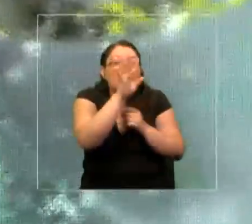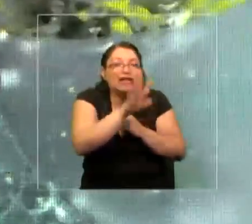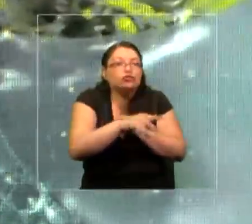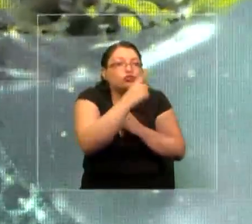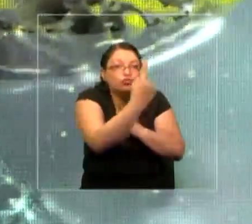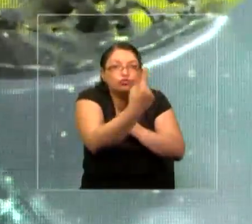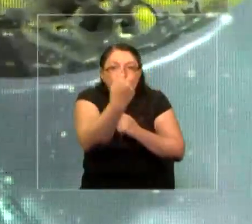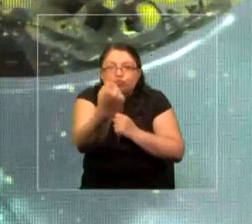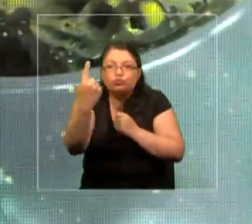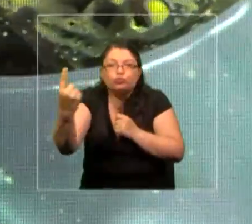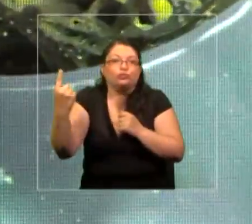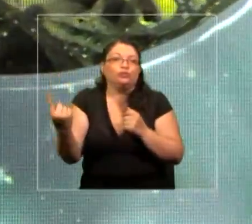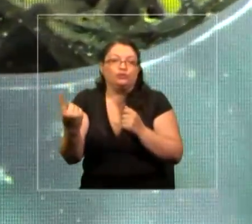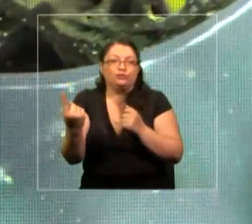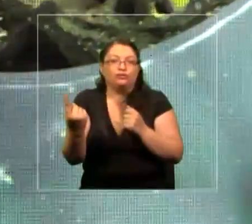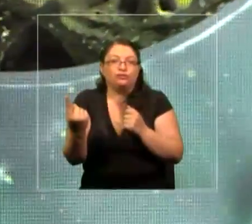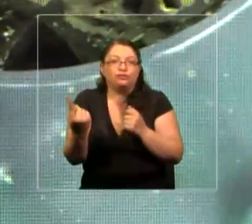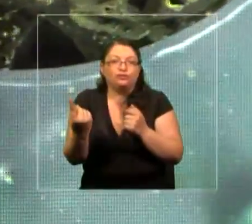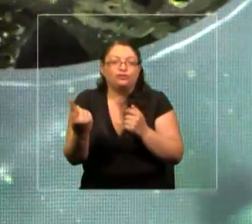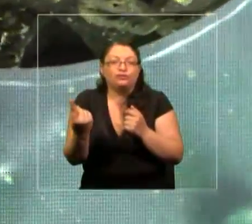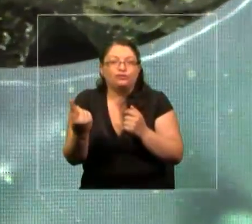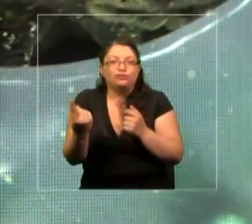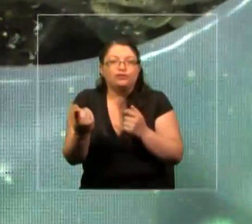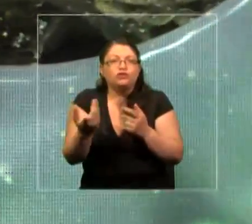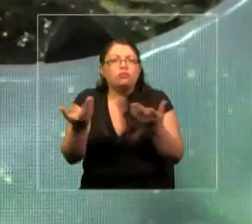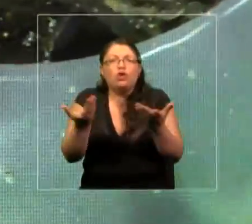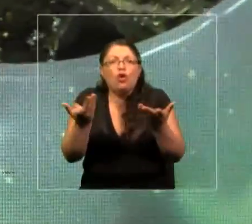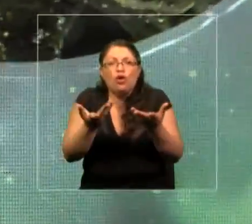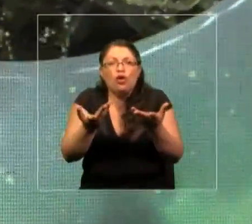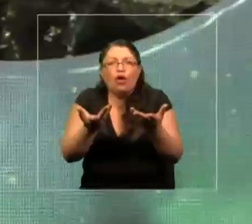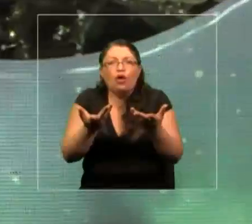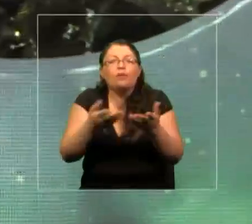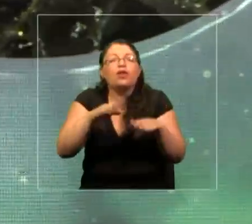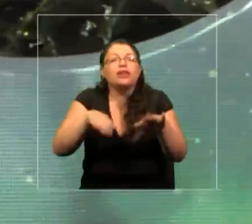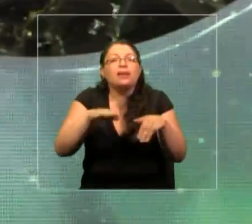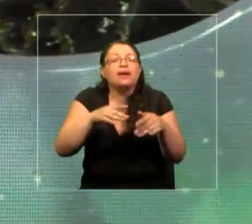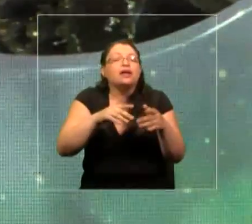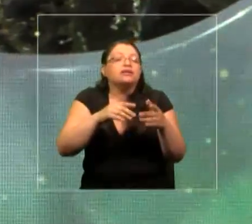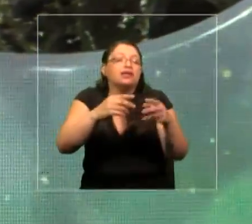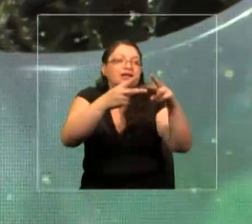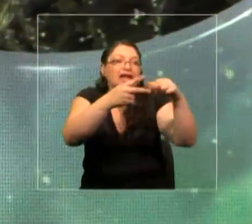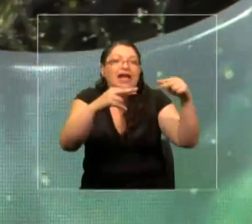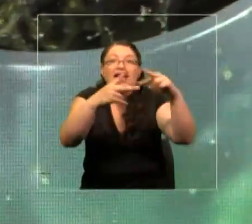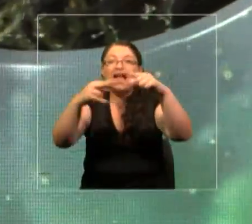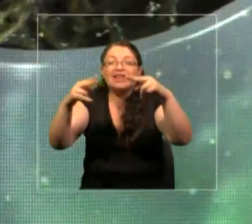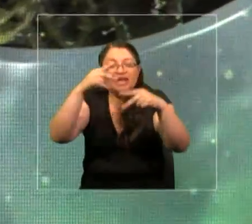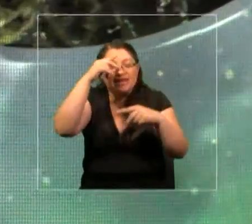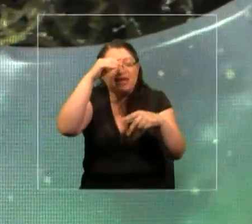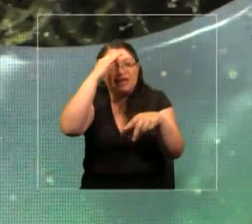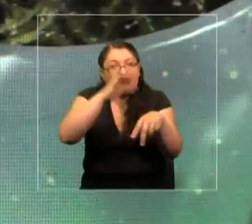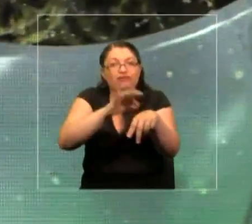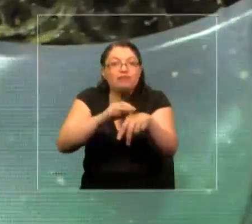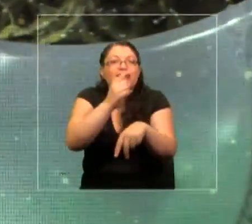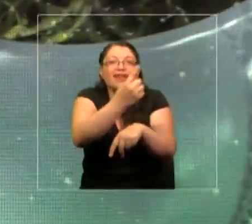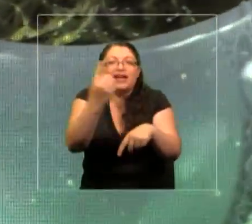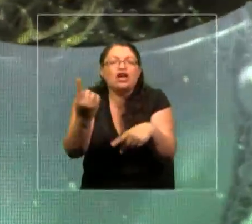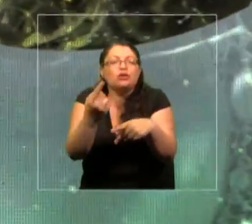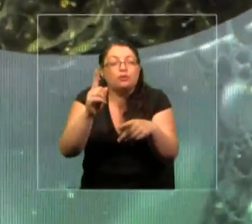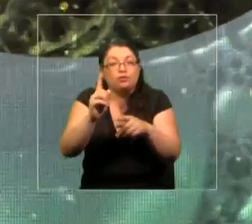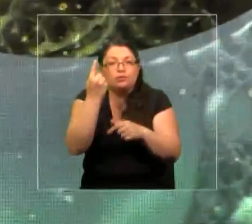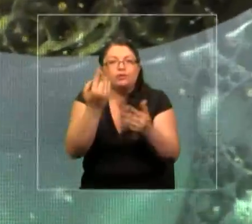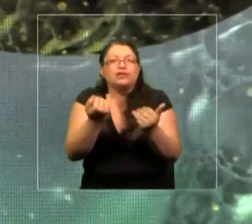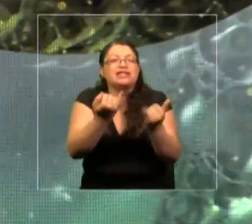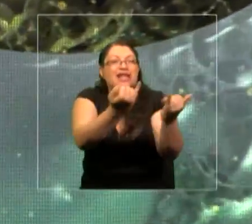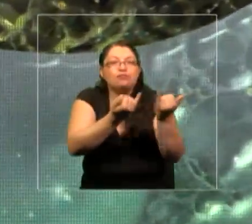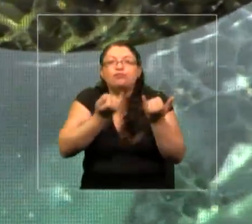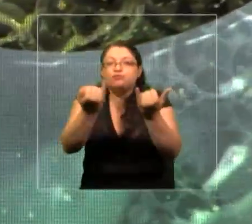cada paciente en base a la composición genética y enfermedad. Y tenemos que tener los datos apropiados, y